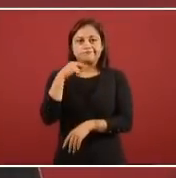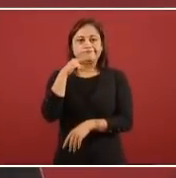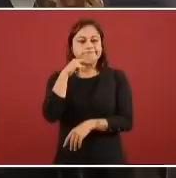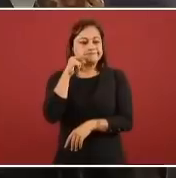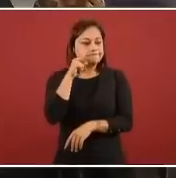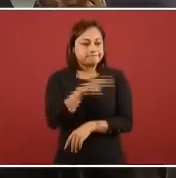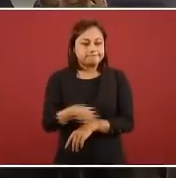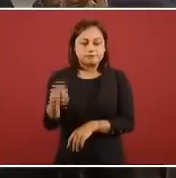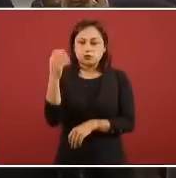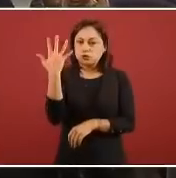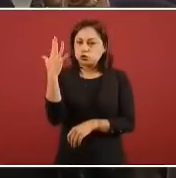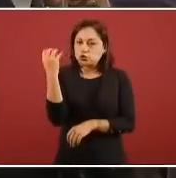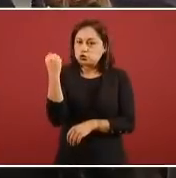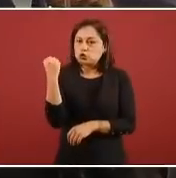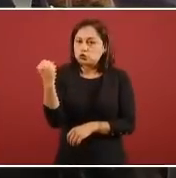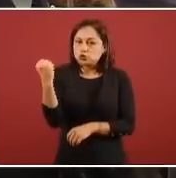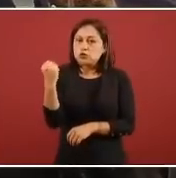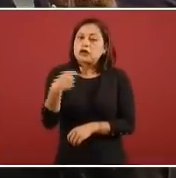y estuvieron ahí,